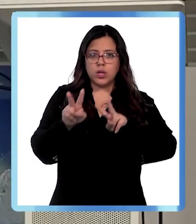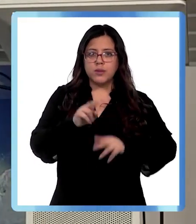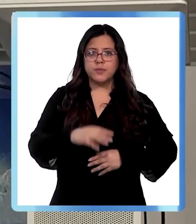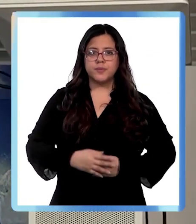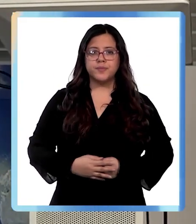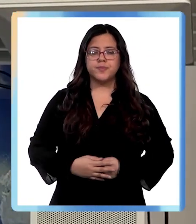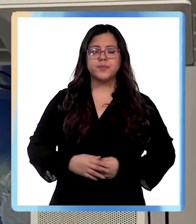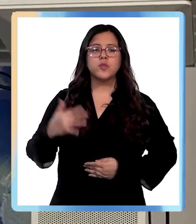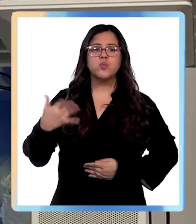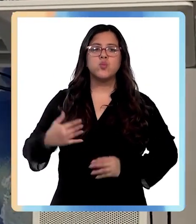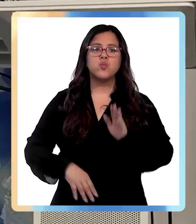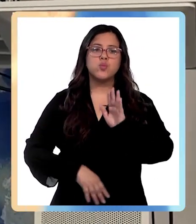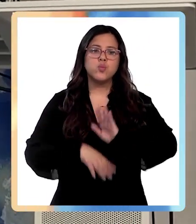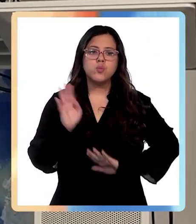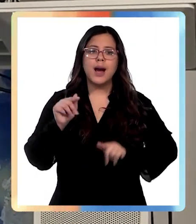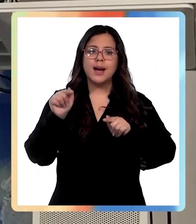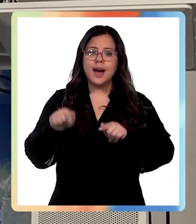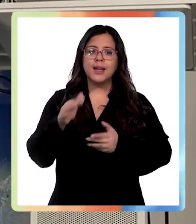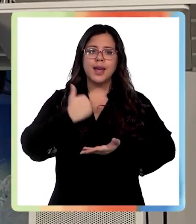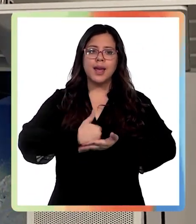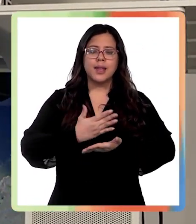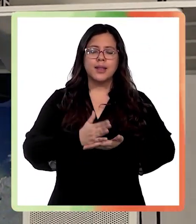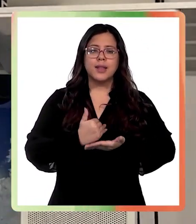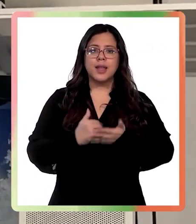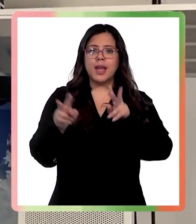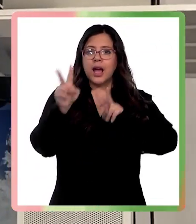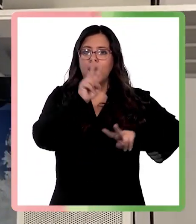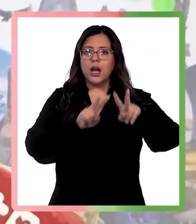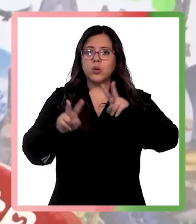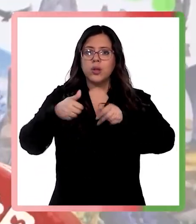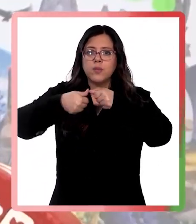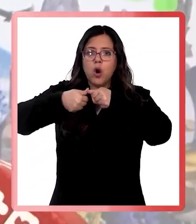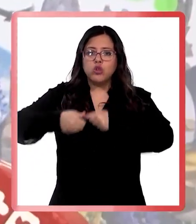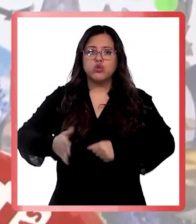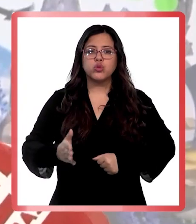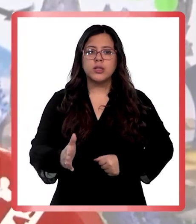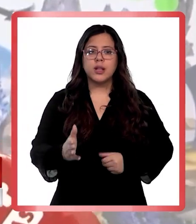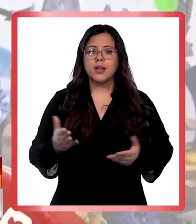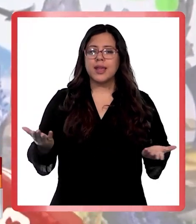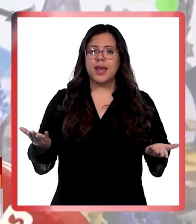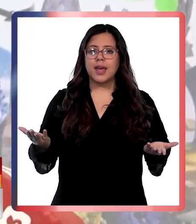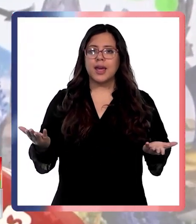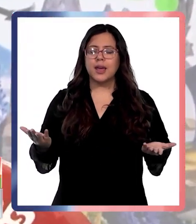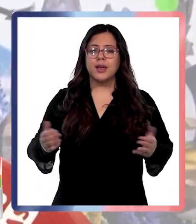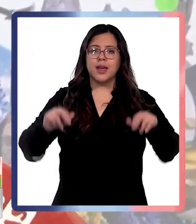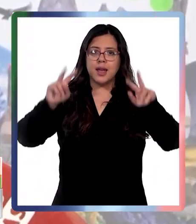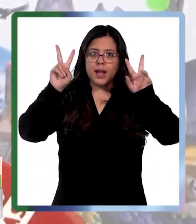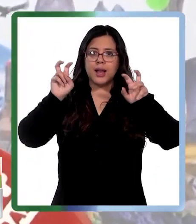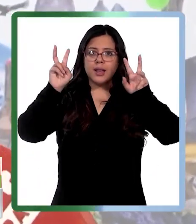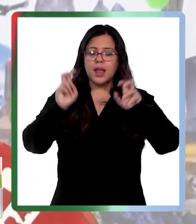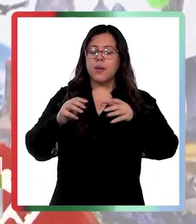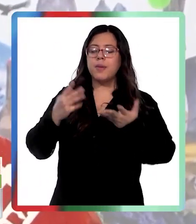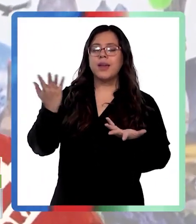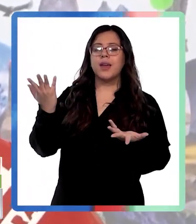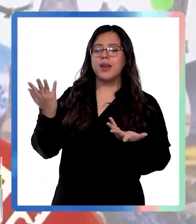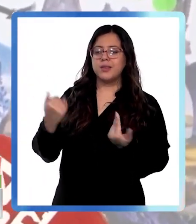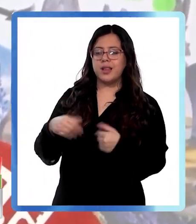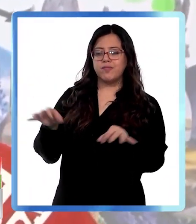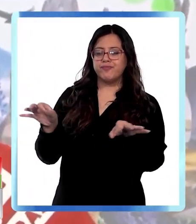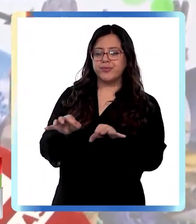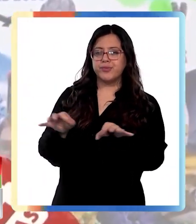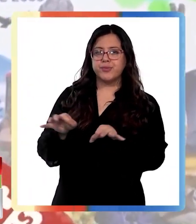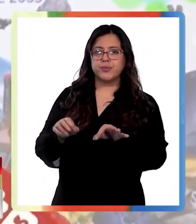Lo más destacable de esta estrategia de turismo sustentable es la definición que le estamos